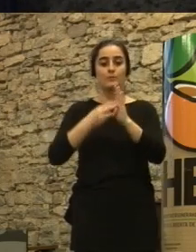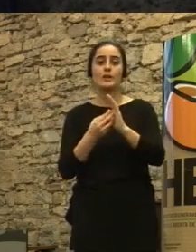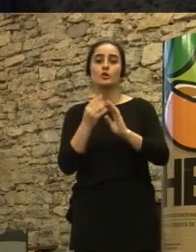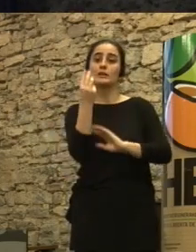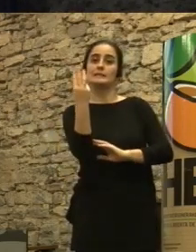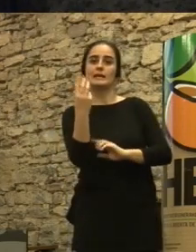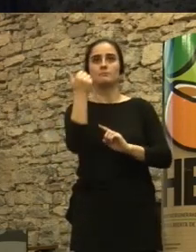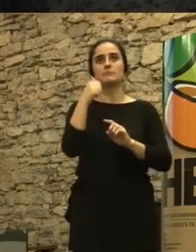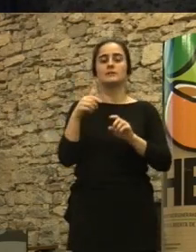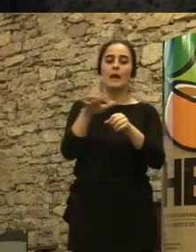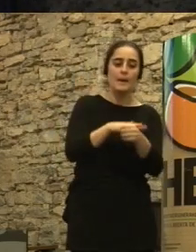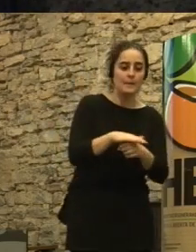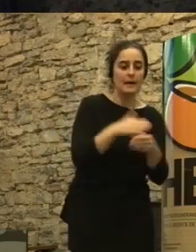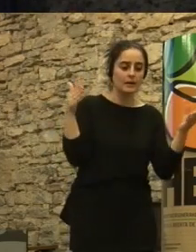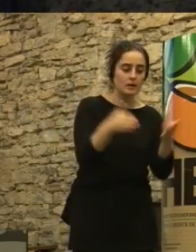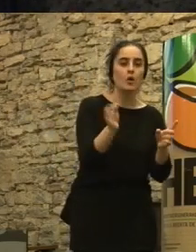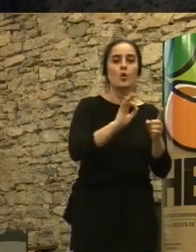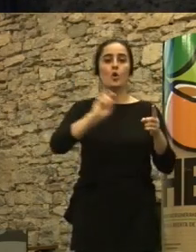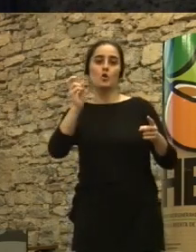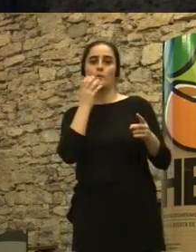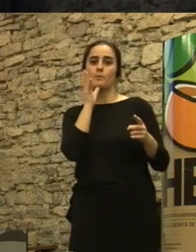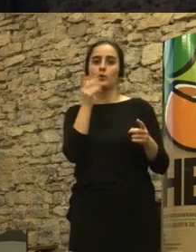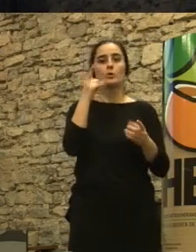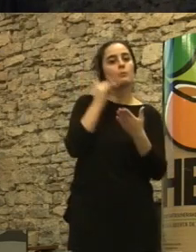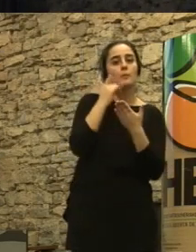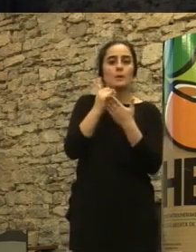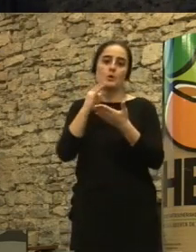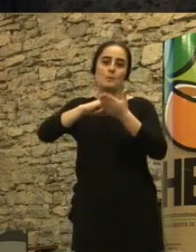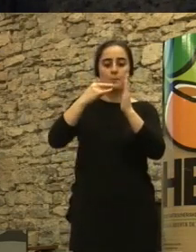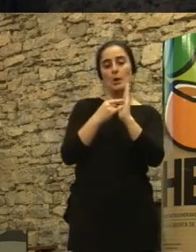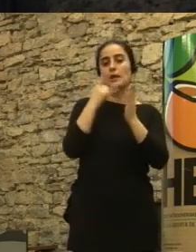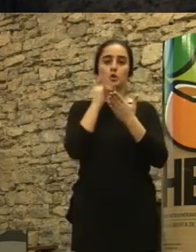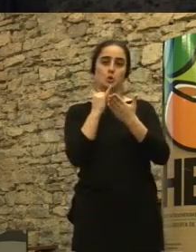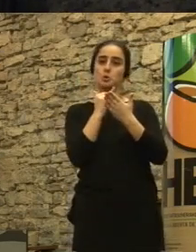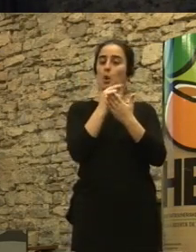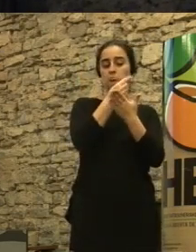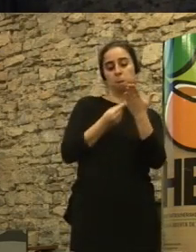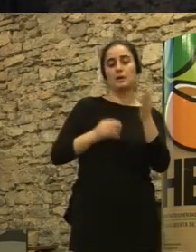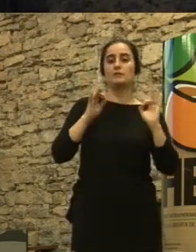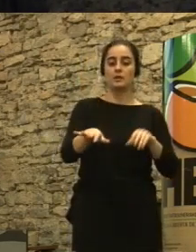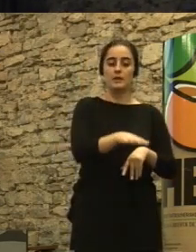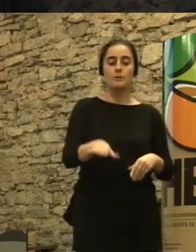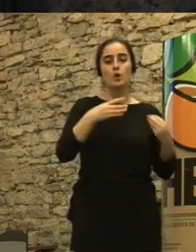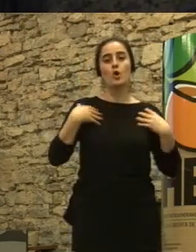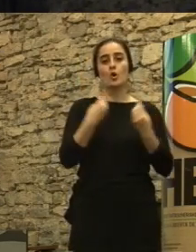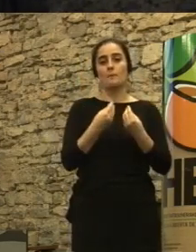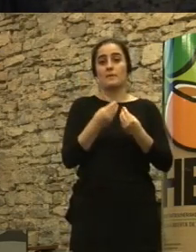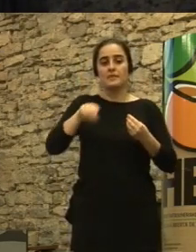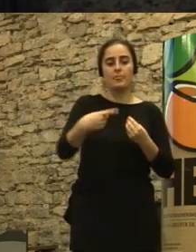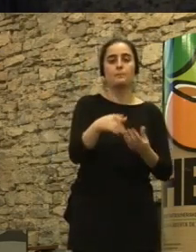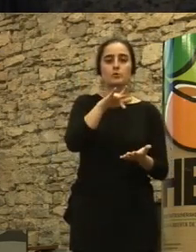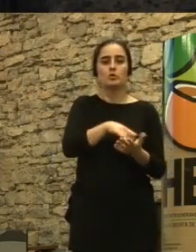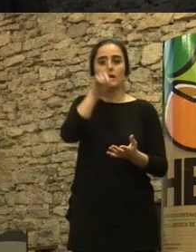más al barrio o que se han intentado asociar, ¿no? Porque tú vas haciendo pruebas, tú diseñas un prototipo, digamos, de un espacio de convivencia y luego te